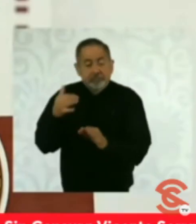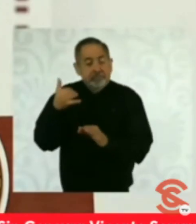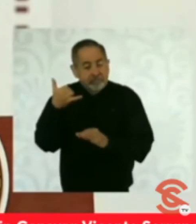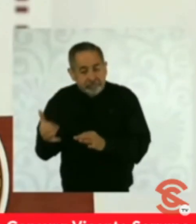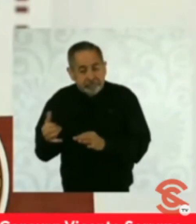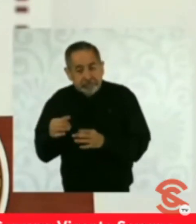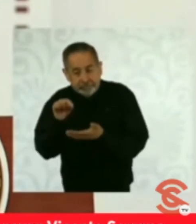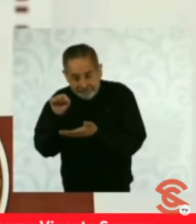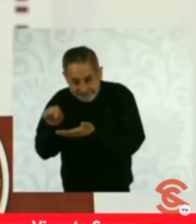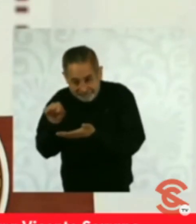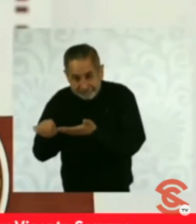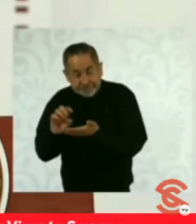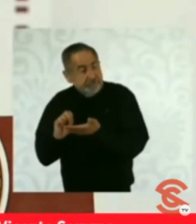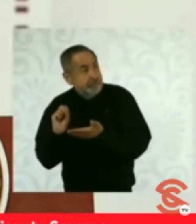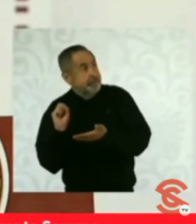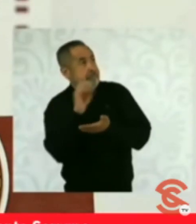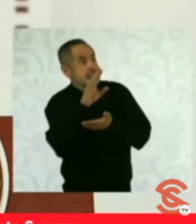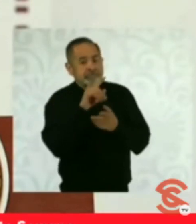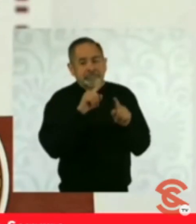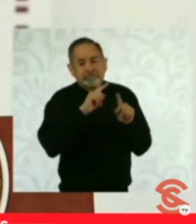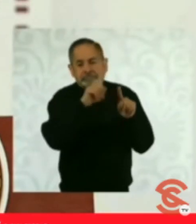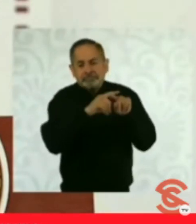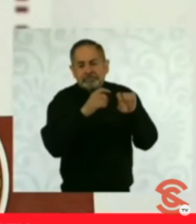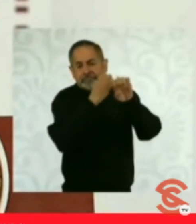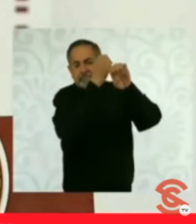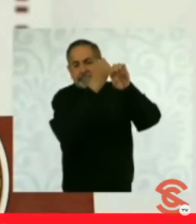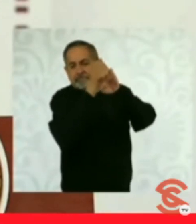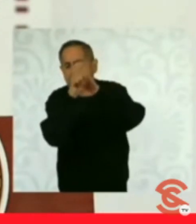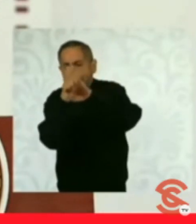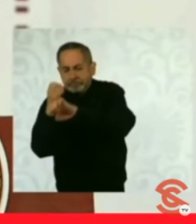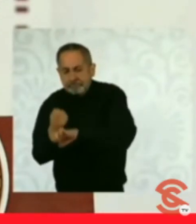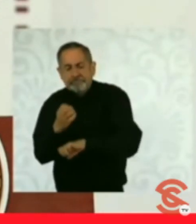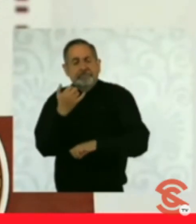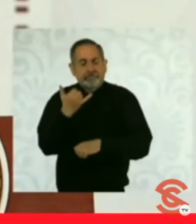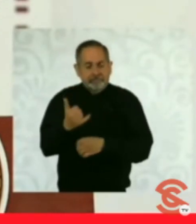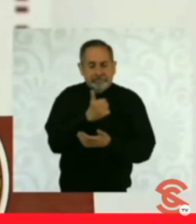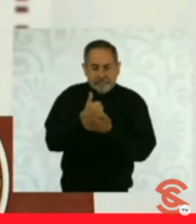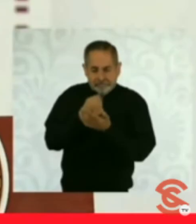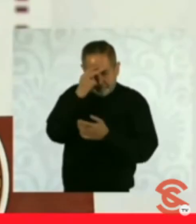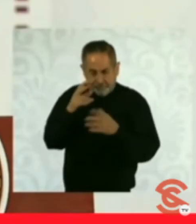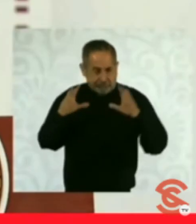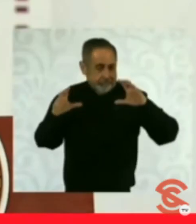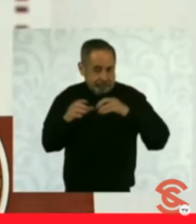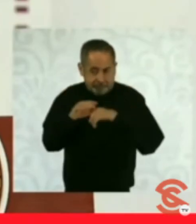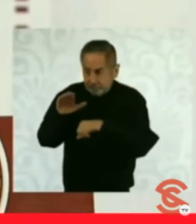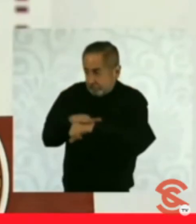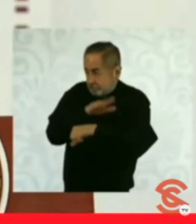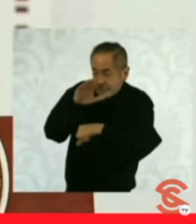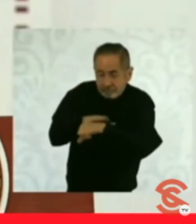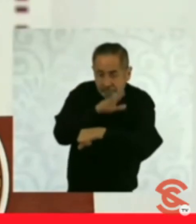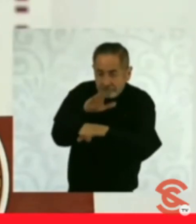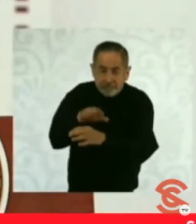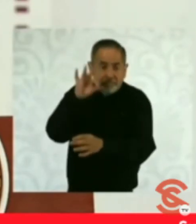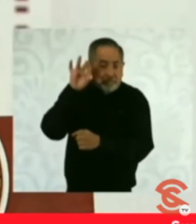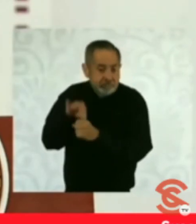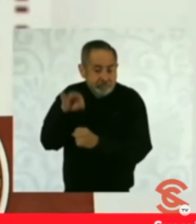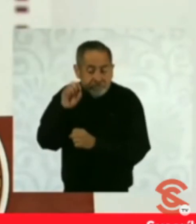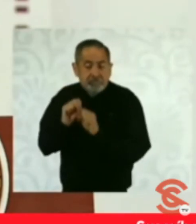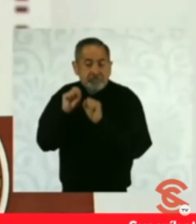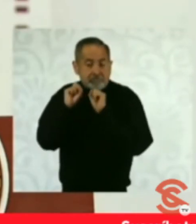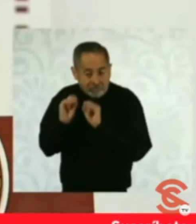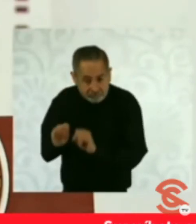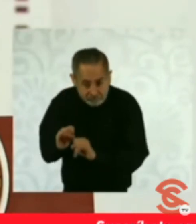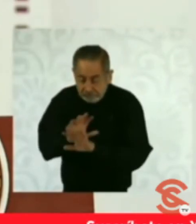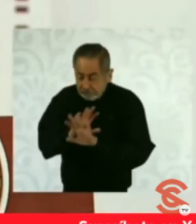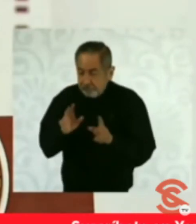legislaturas de los estados y de la Ciudad de México. El Congreso de la Unión o la Comisión Permanente, en su caso,